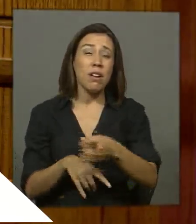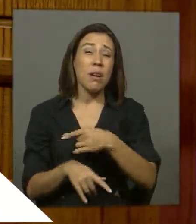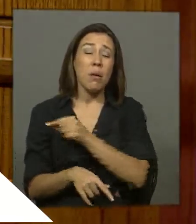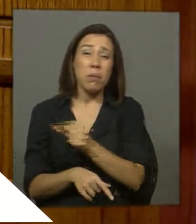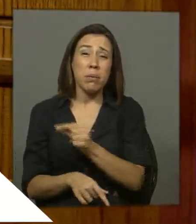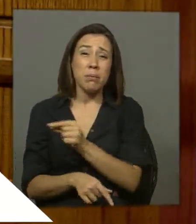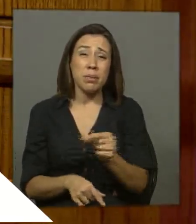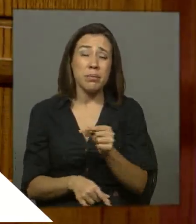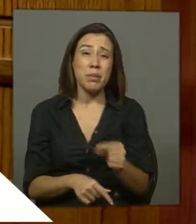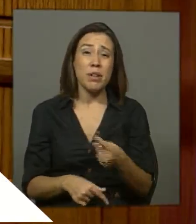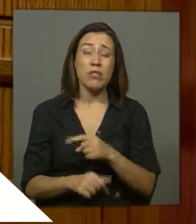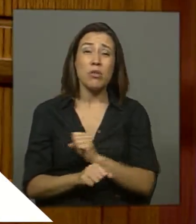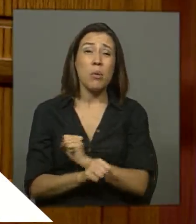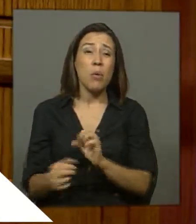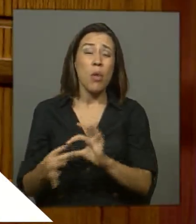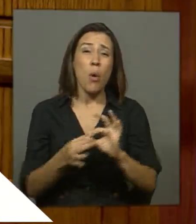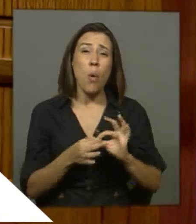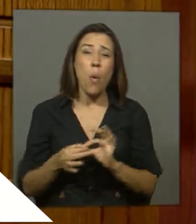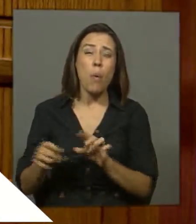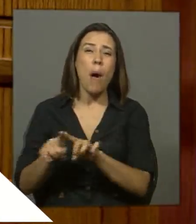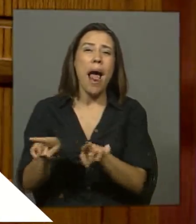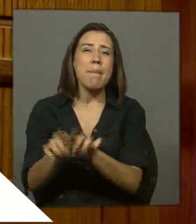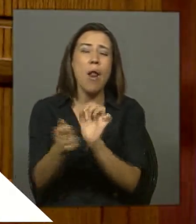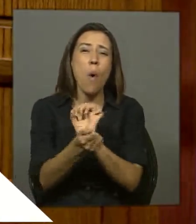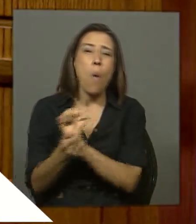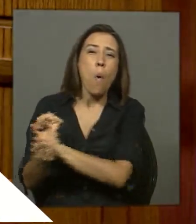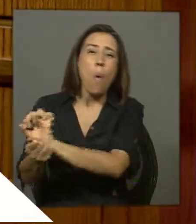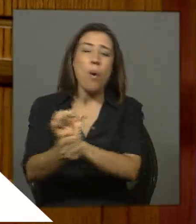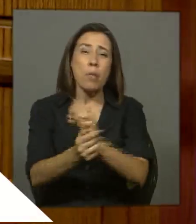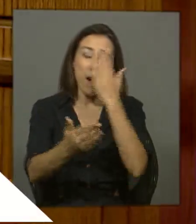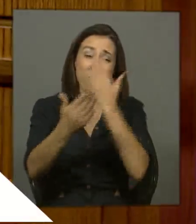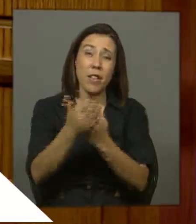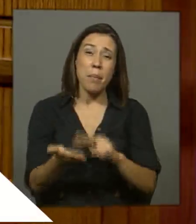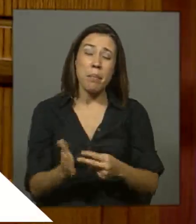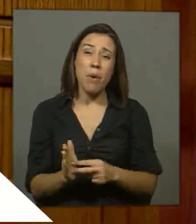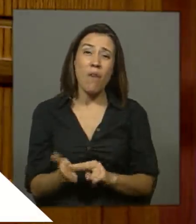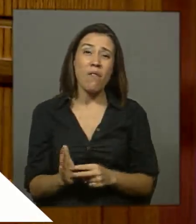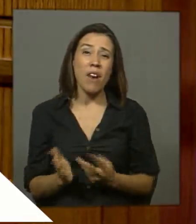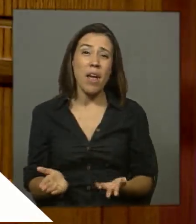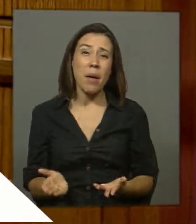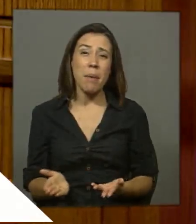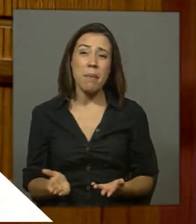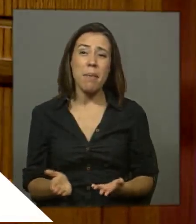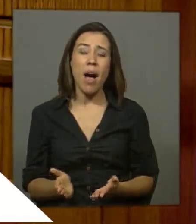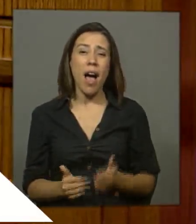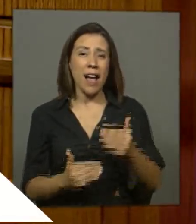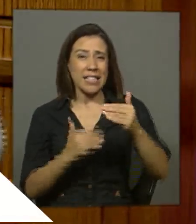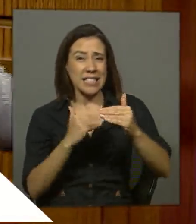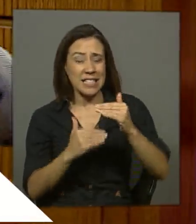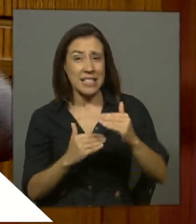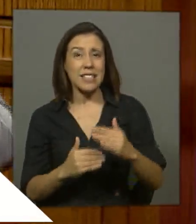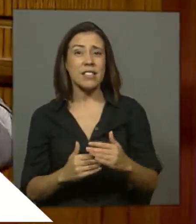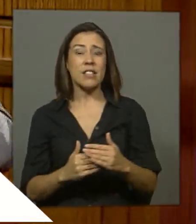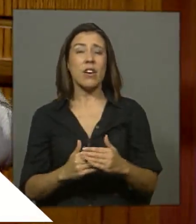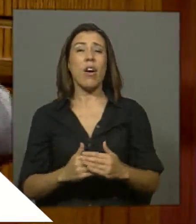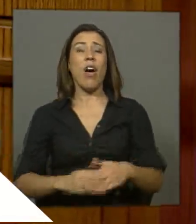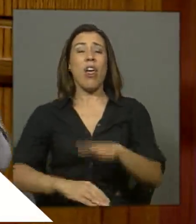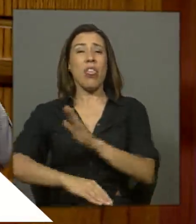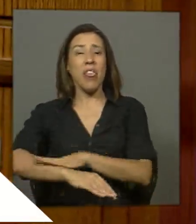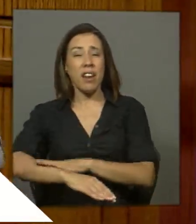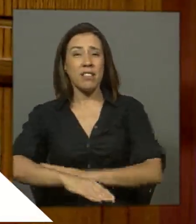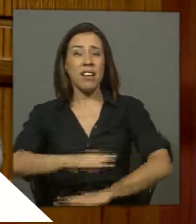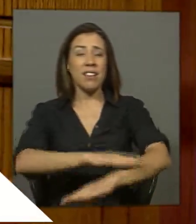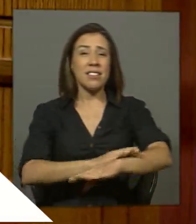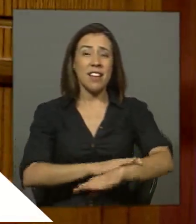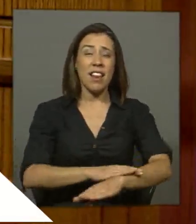capaces de unirnos como hermanos para enfrentar los problemas los problemas que son del centro de la derecha de la izquierda